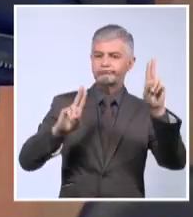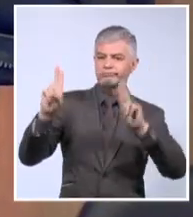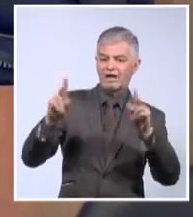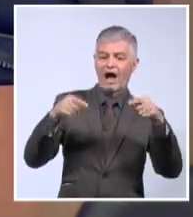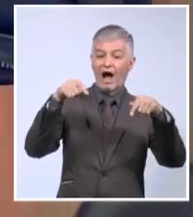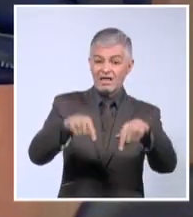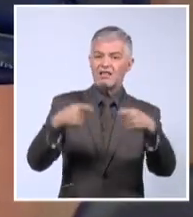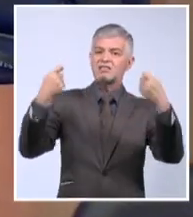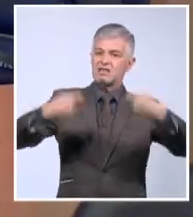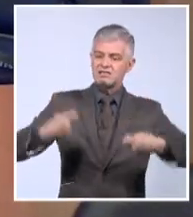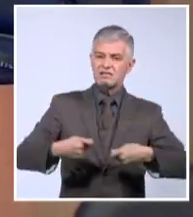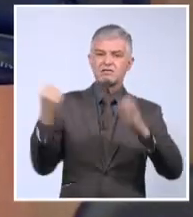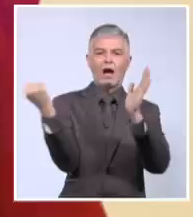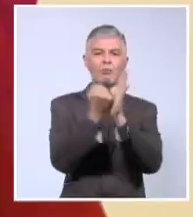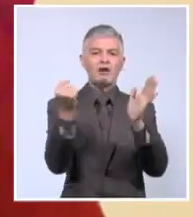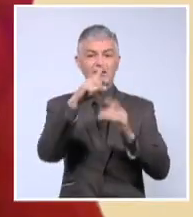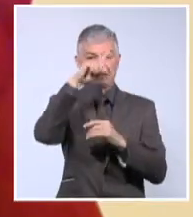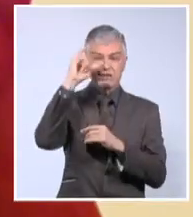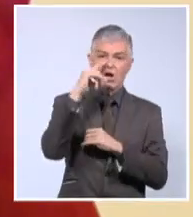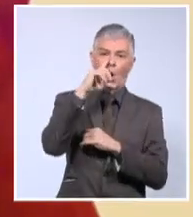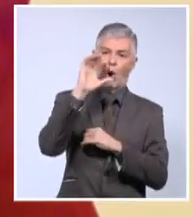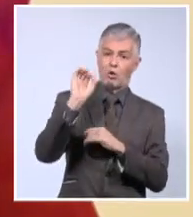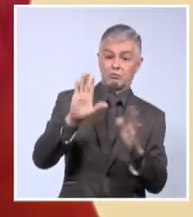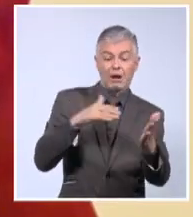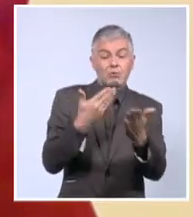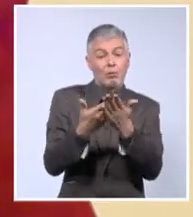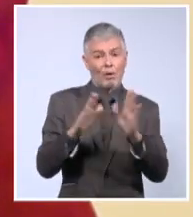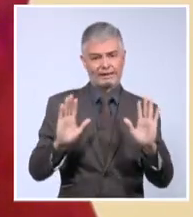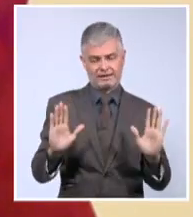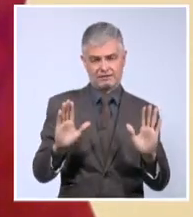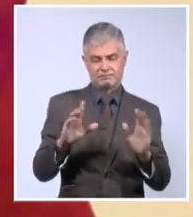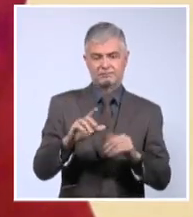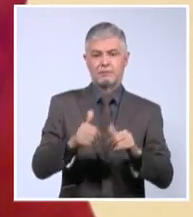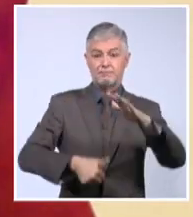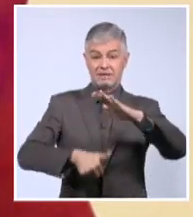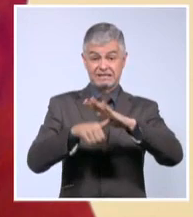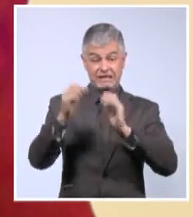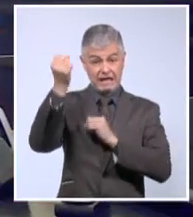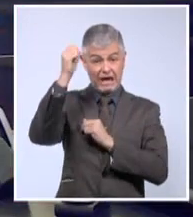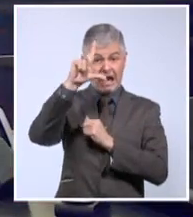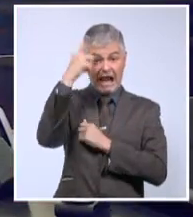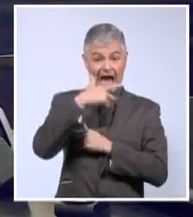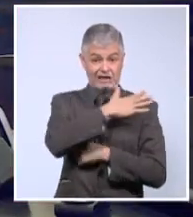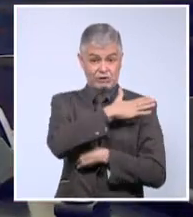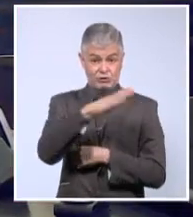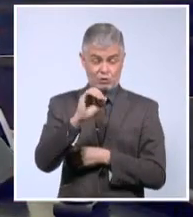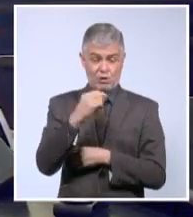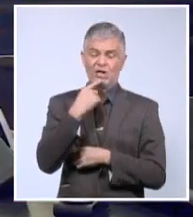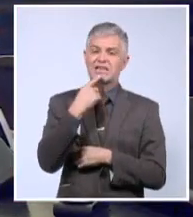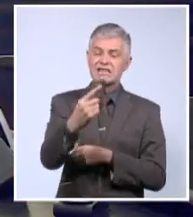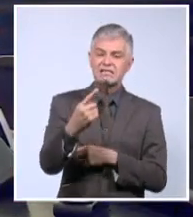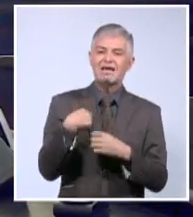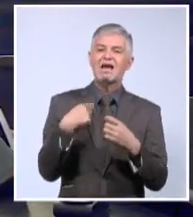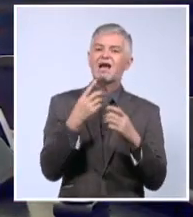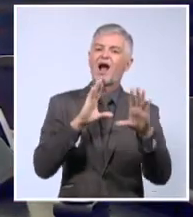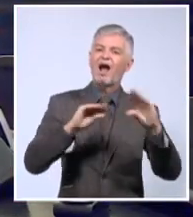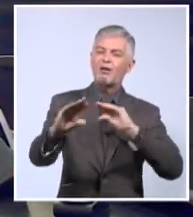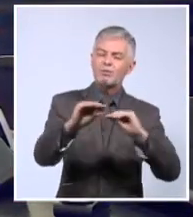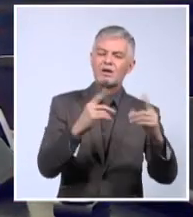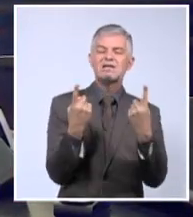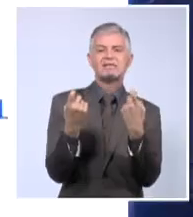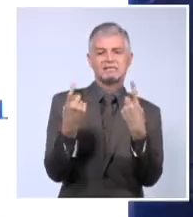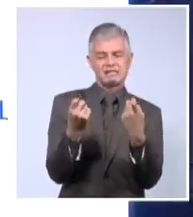no la propuesta normativa. Esteban Lasso Hernández reflexionó con los asistentes la necesidad de salir en defensa de